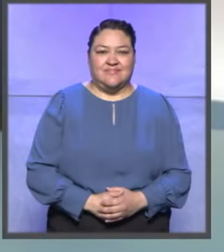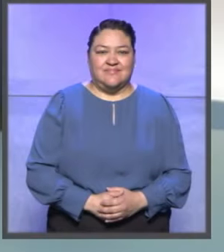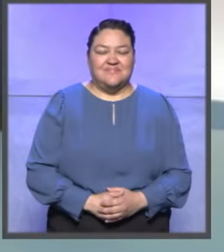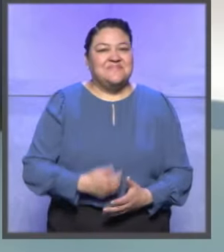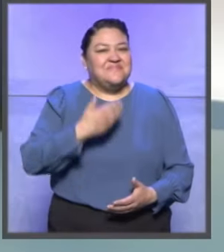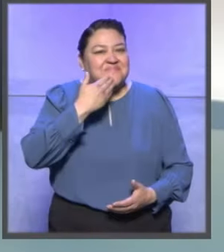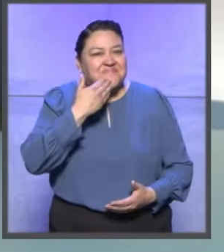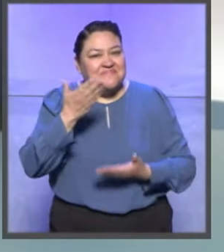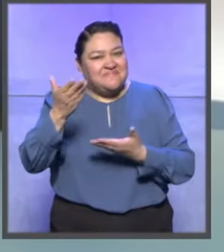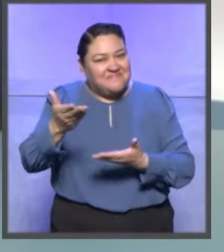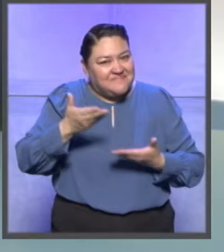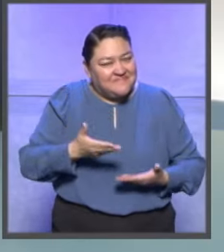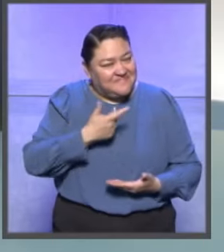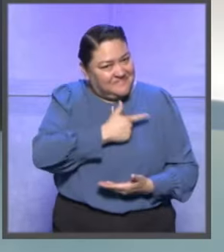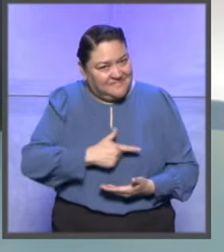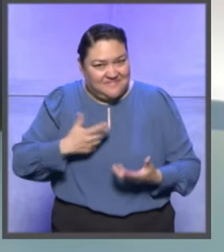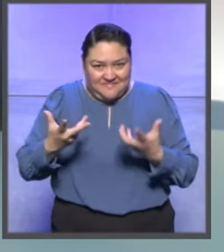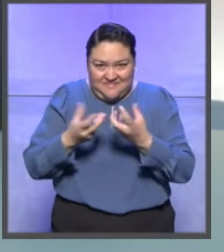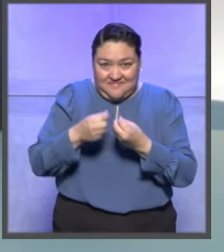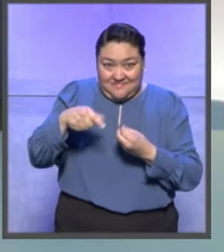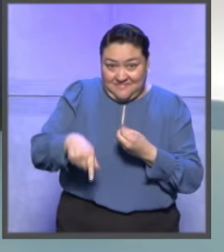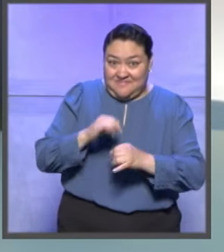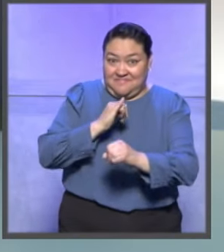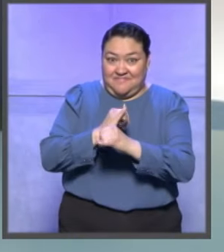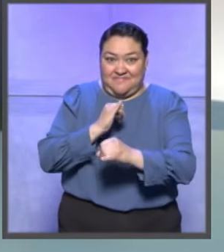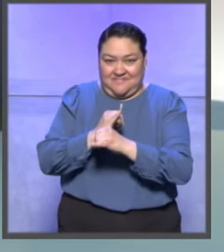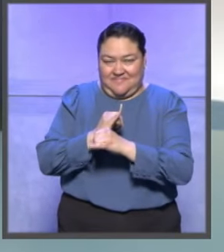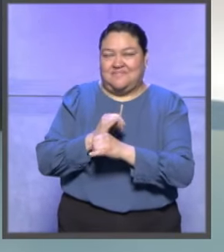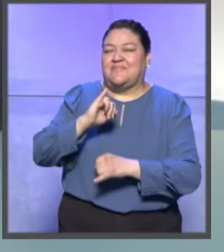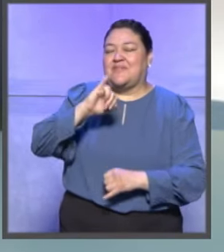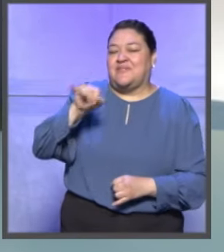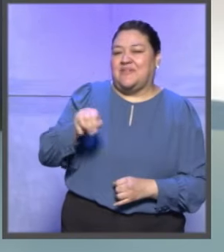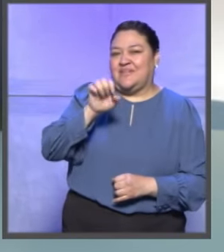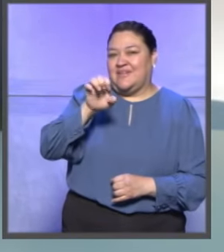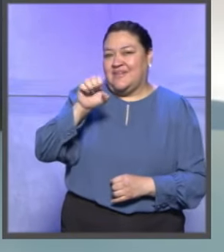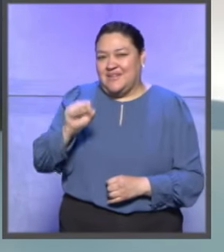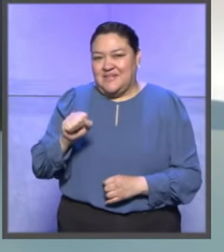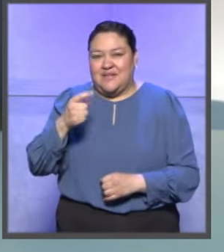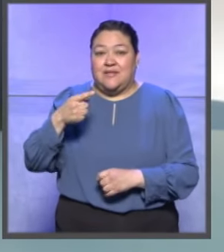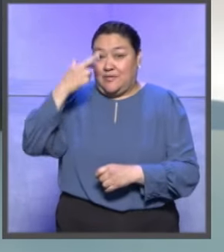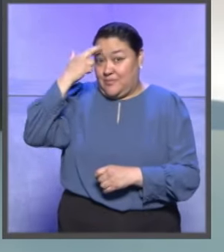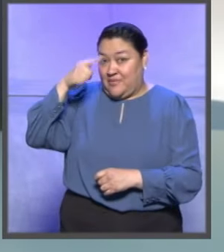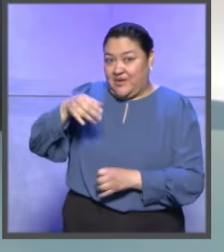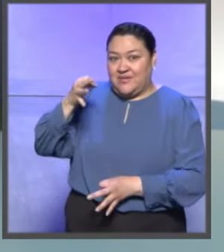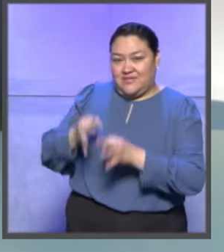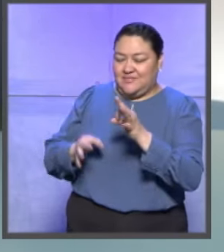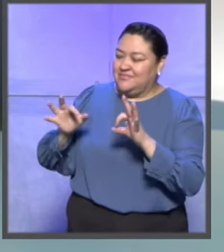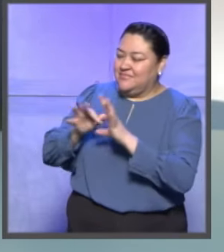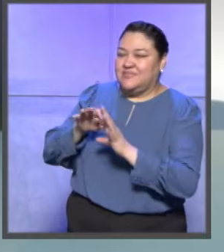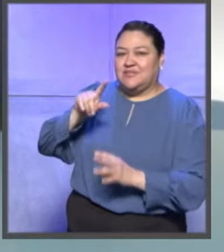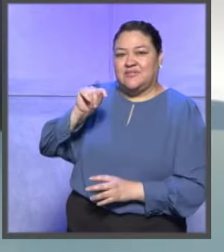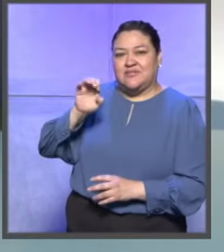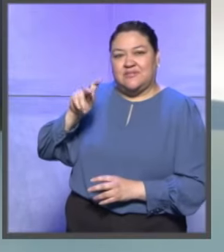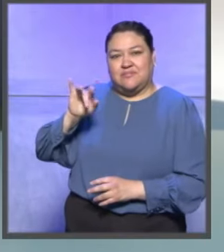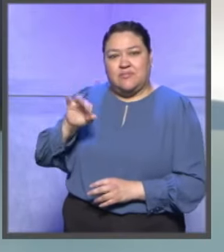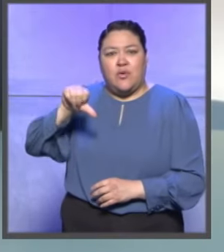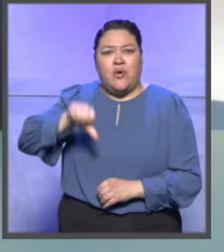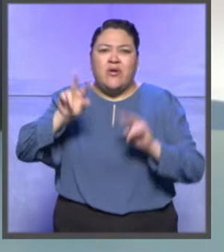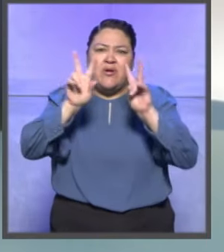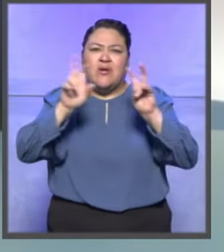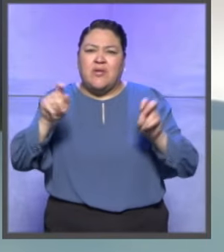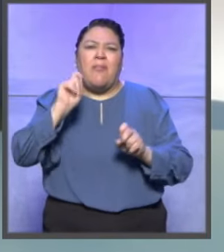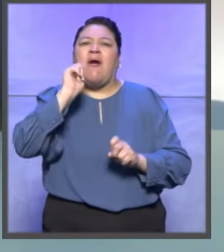Eva, qué gusto. Gracias por acompañarnos en Justicia Electoral a la Semana Online, un programa del Tribunal Electoral del Poder Judicial de la Federación. Hoy vamos